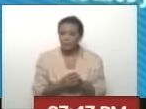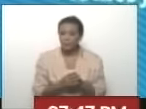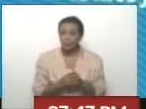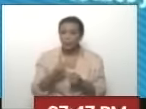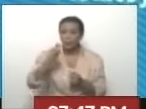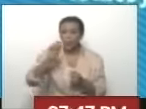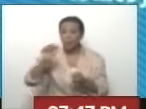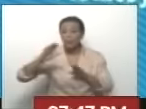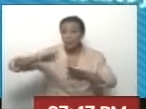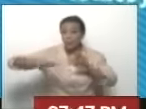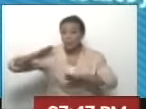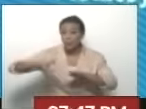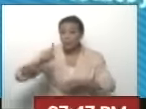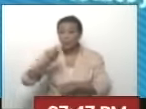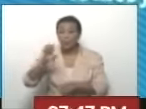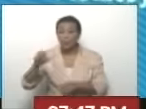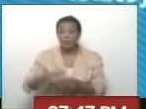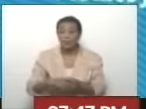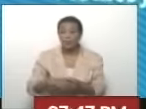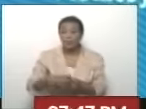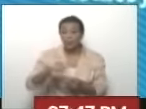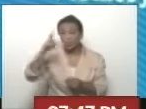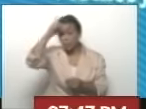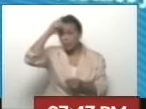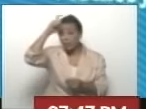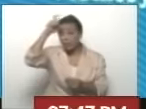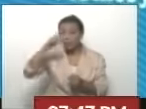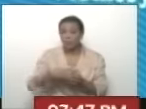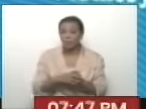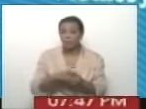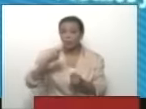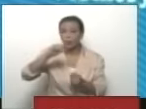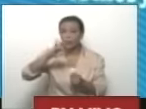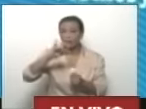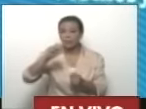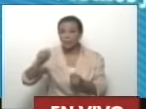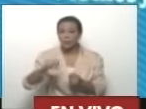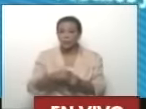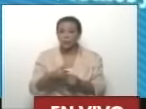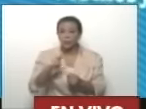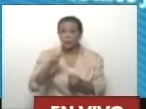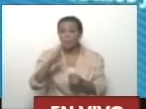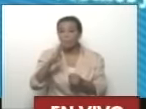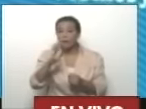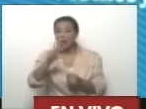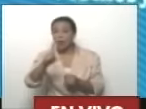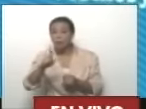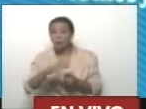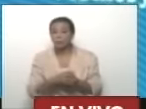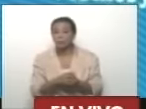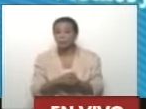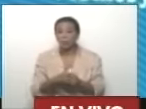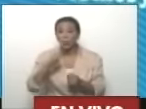Tonga, Trinidad y Tobago, Túnez, Turquía, Turkmenistán, Tuvalu,